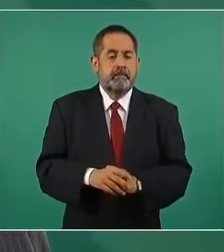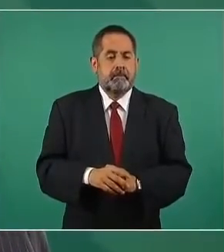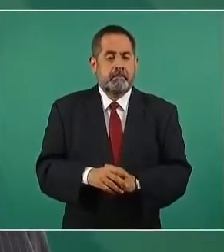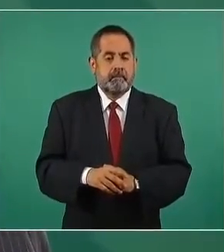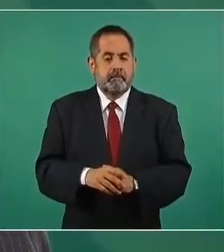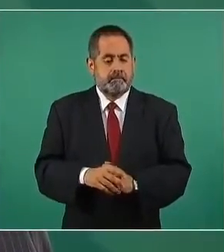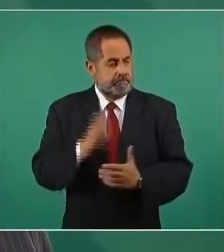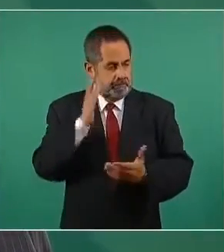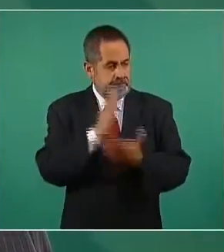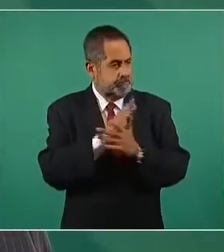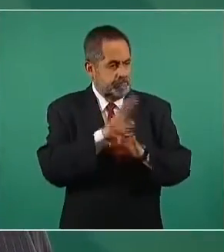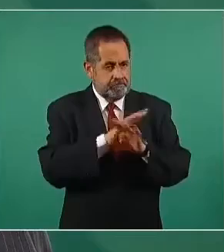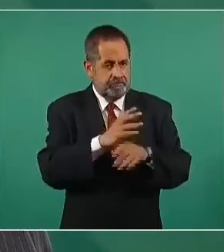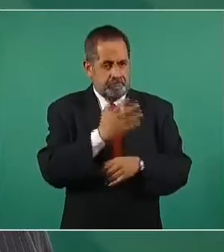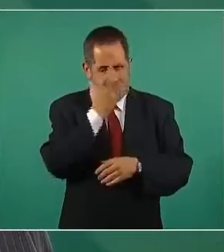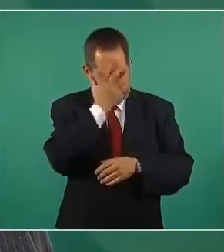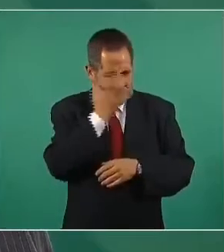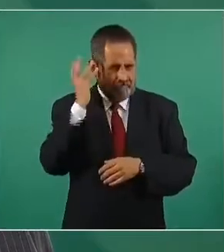fuera máscaras,